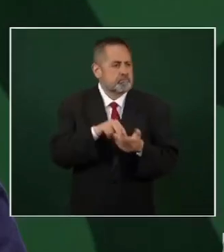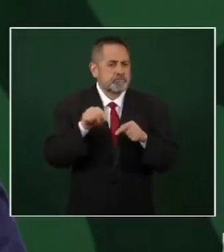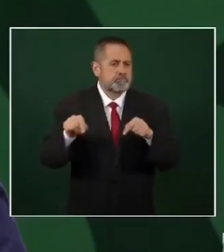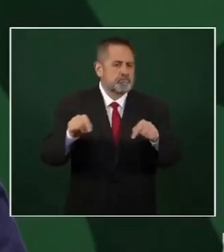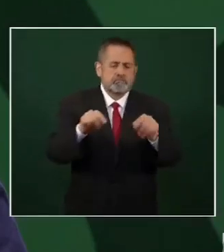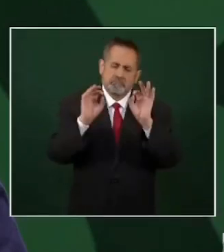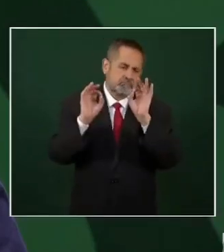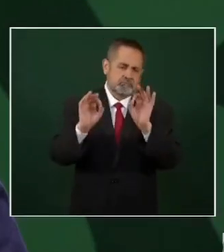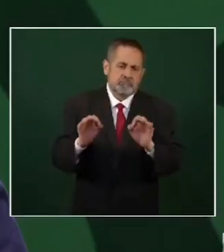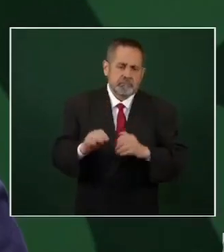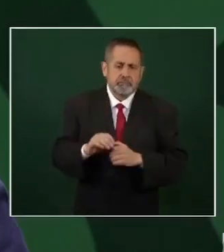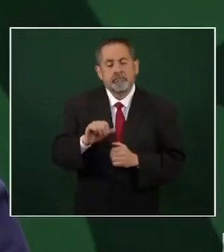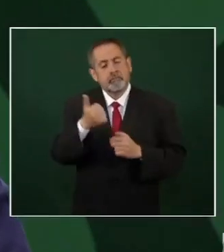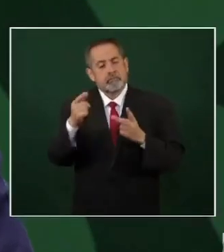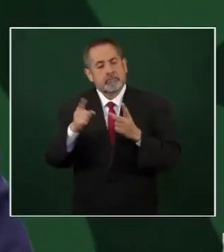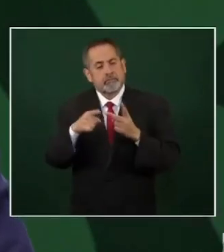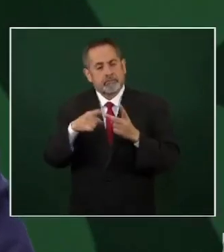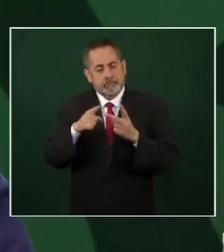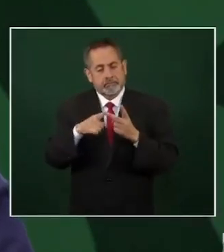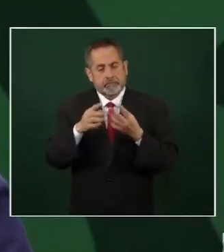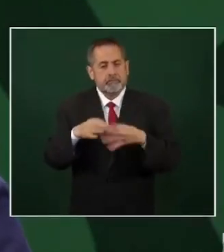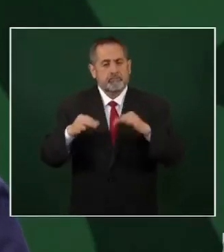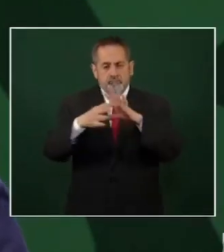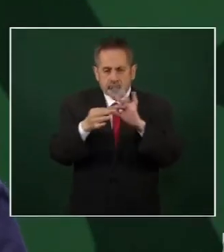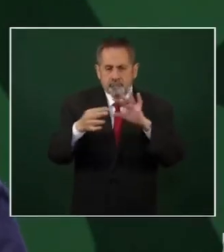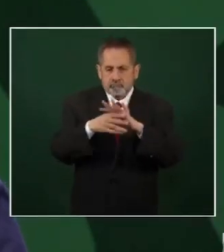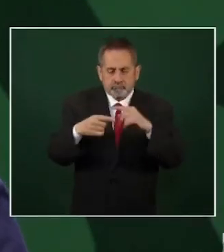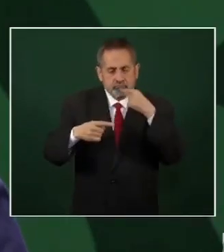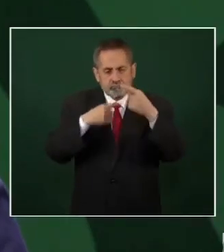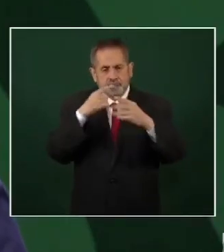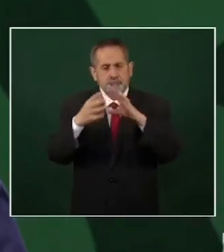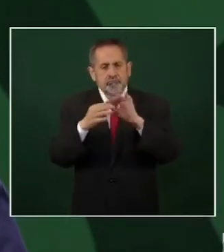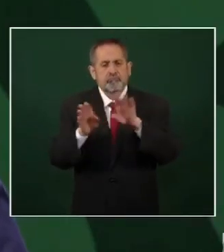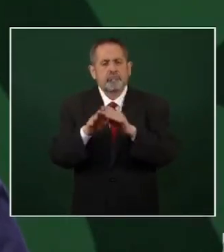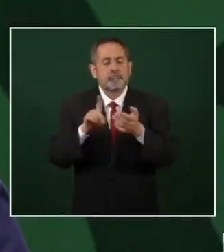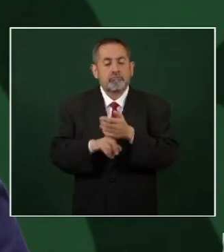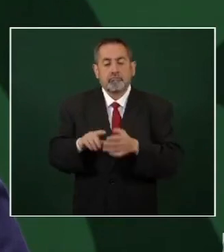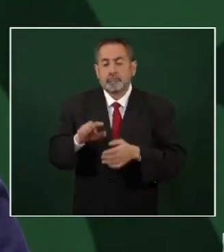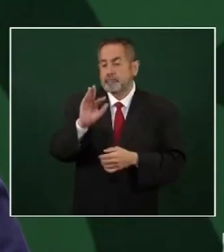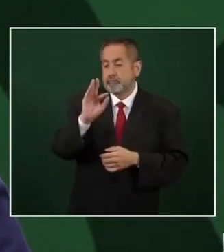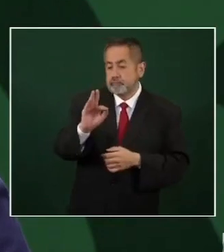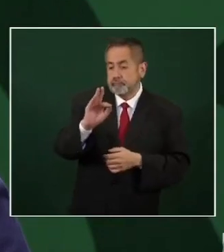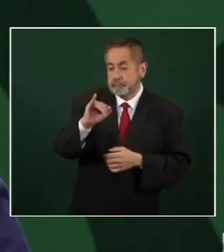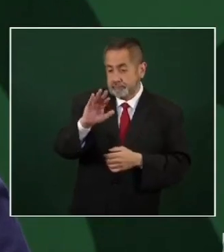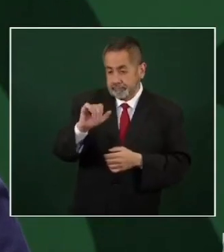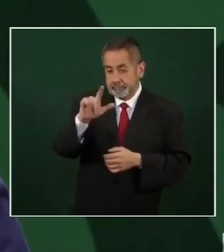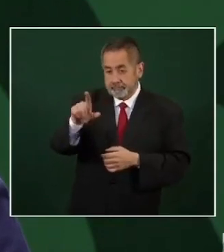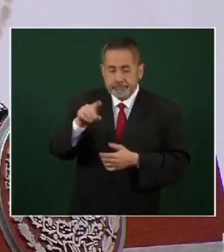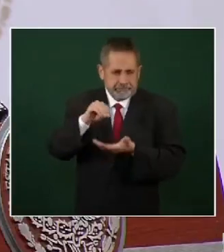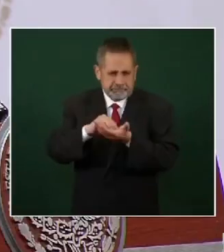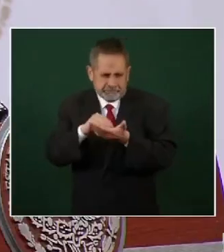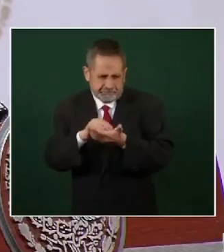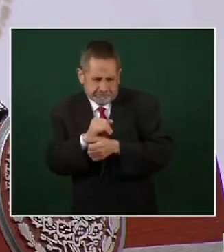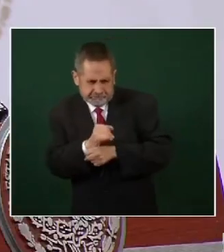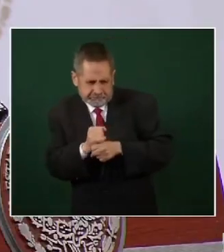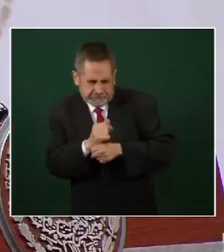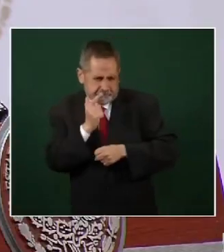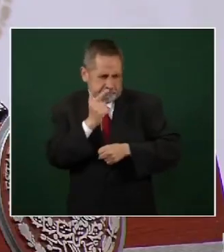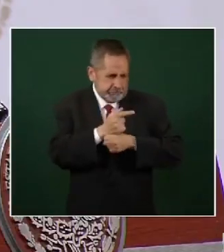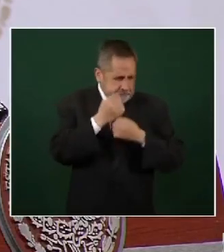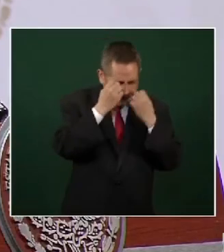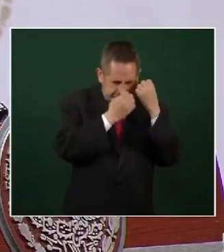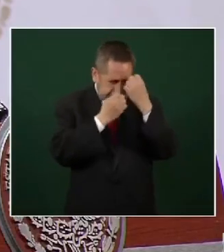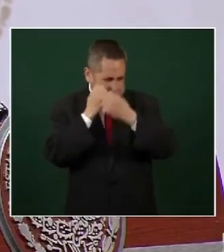otro tema importante que vale la pena comentarles, la Fiscalía pues sigue en las investigaciones,